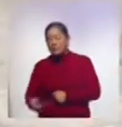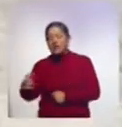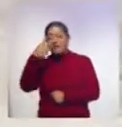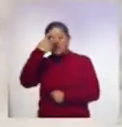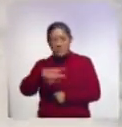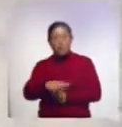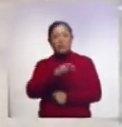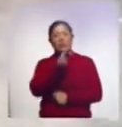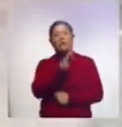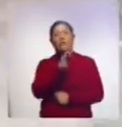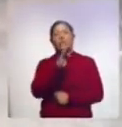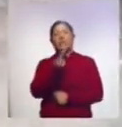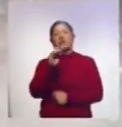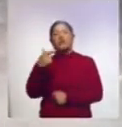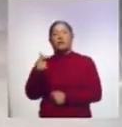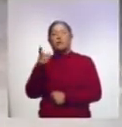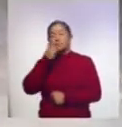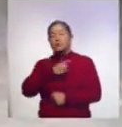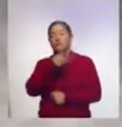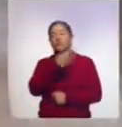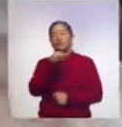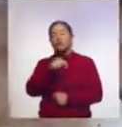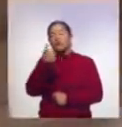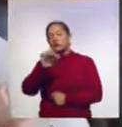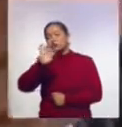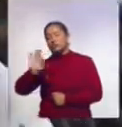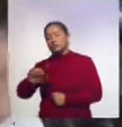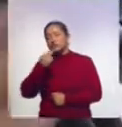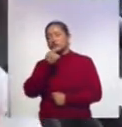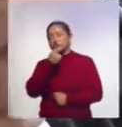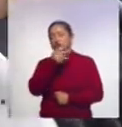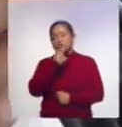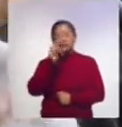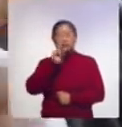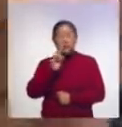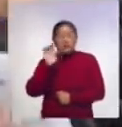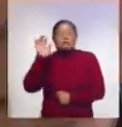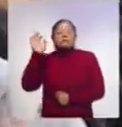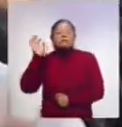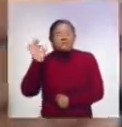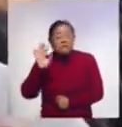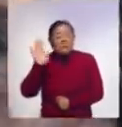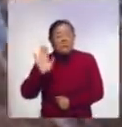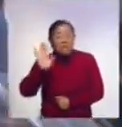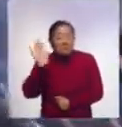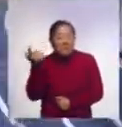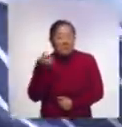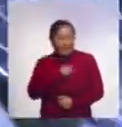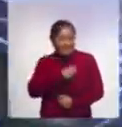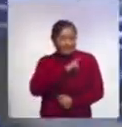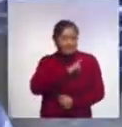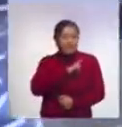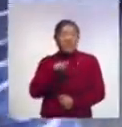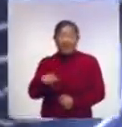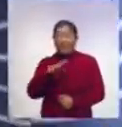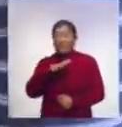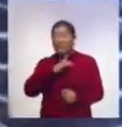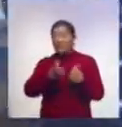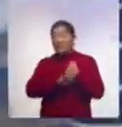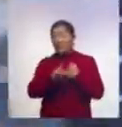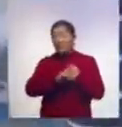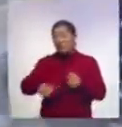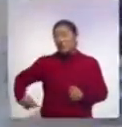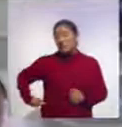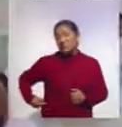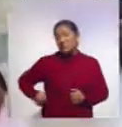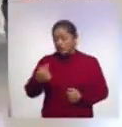que el 4.6% de las niñas y niños que aparentemente son sanos tienen alguna enfermedad renal en etapas tempranas. Por